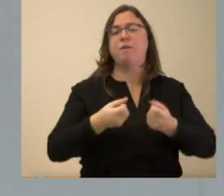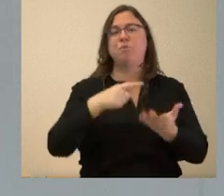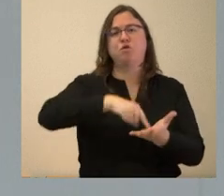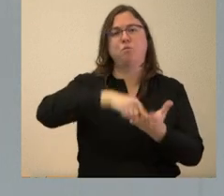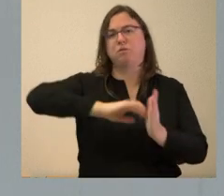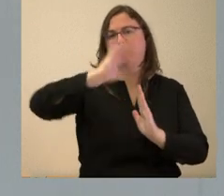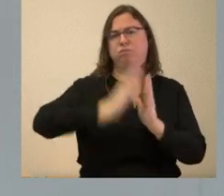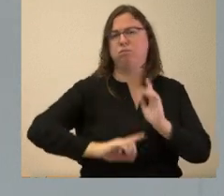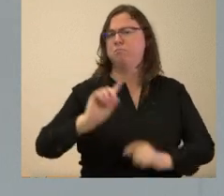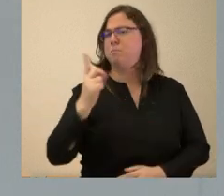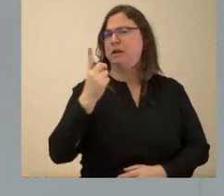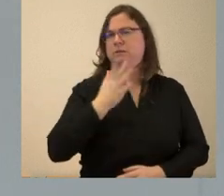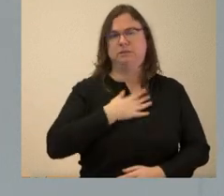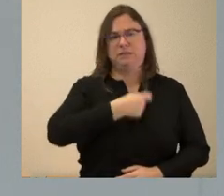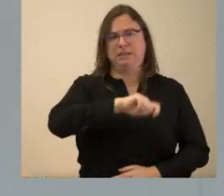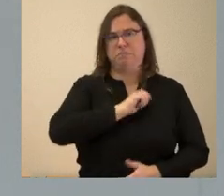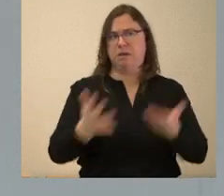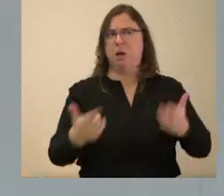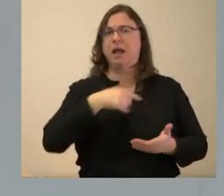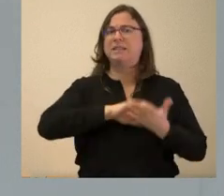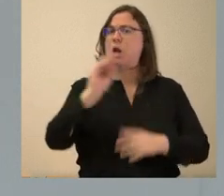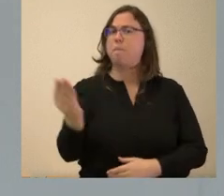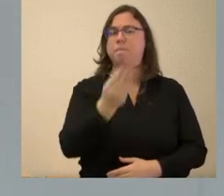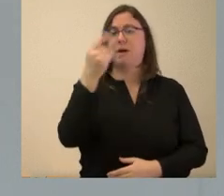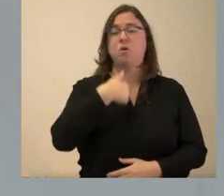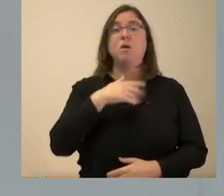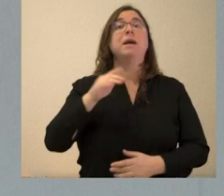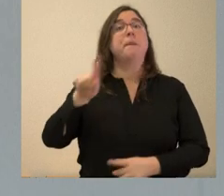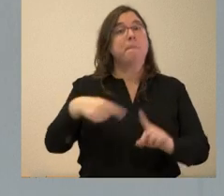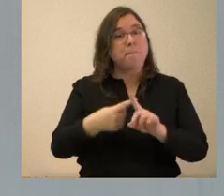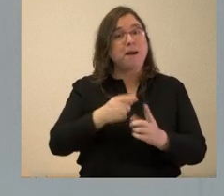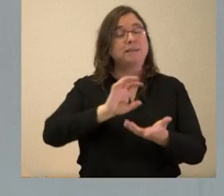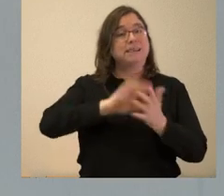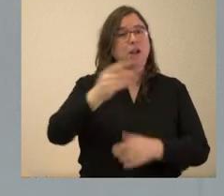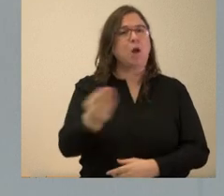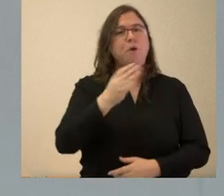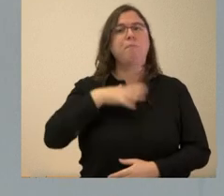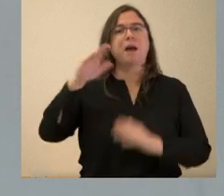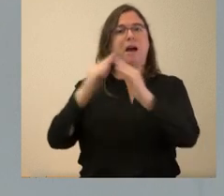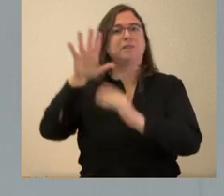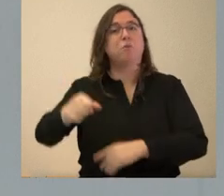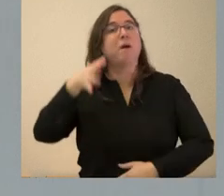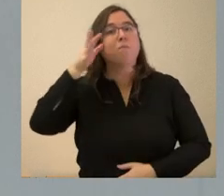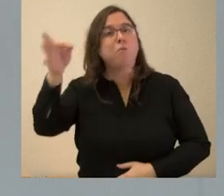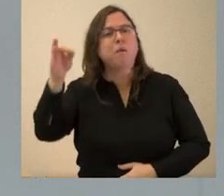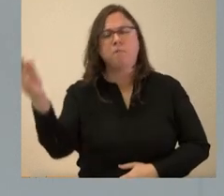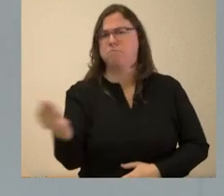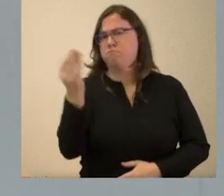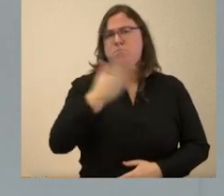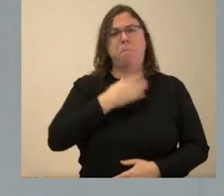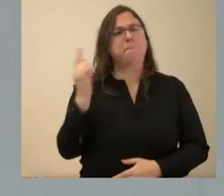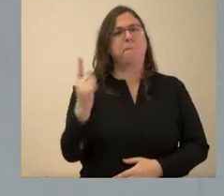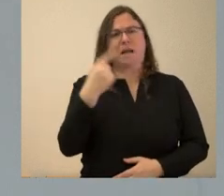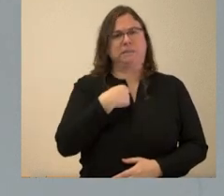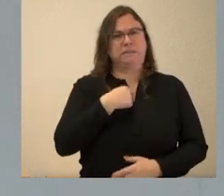la comunidad Autónoma de España con mejor tratamiento fiscal a la adquisición de una vivienda habitual en el mundo rural estas dos cuestiones